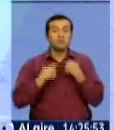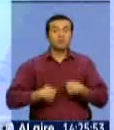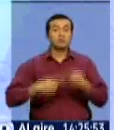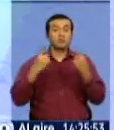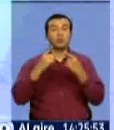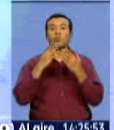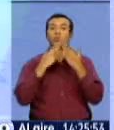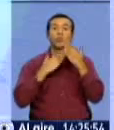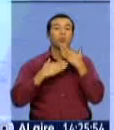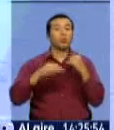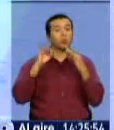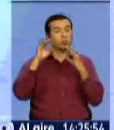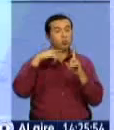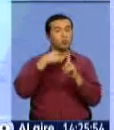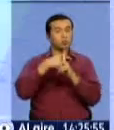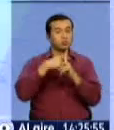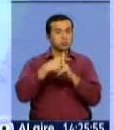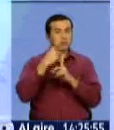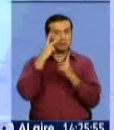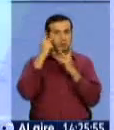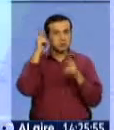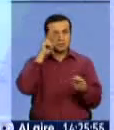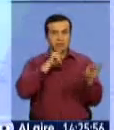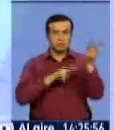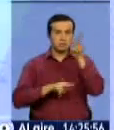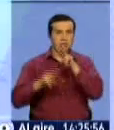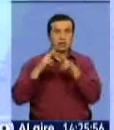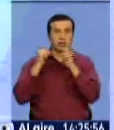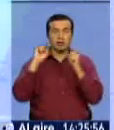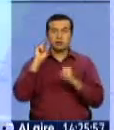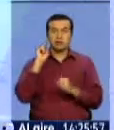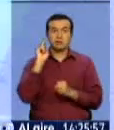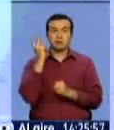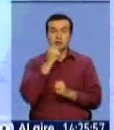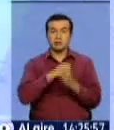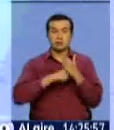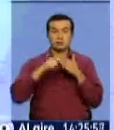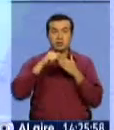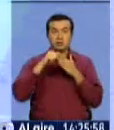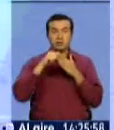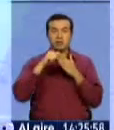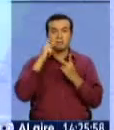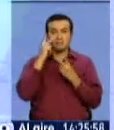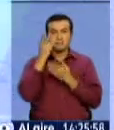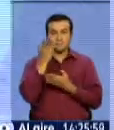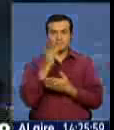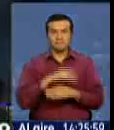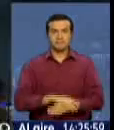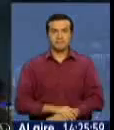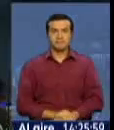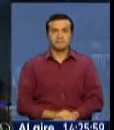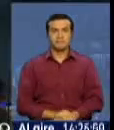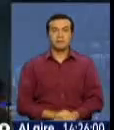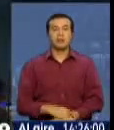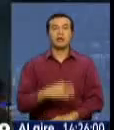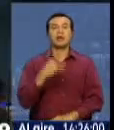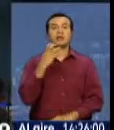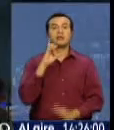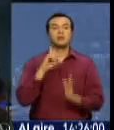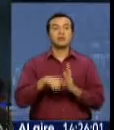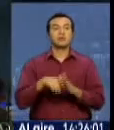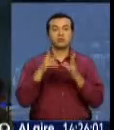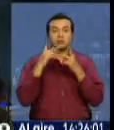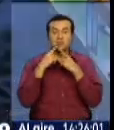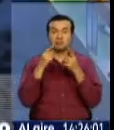como buena y también positiva. Tenemos un análisis con el ex vicecanciller Marcelo Fernández de Córdoba. Cerca de 15 minutos duró